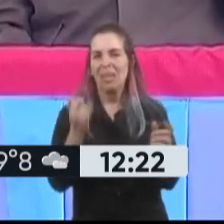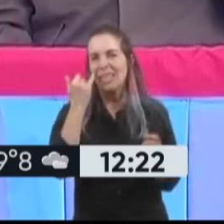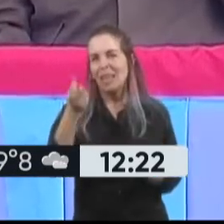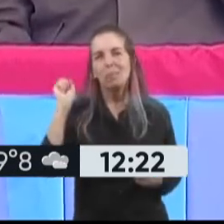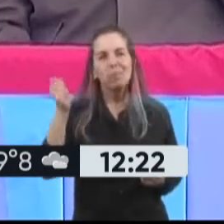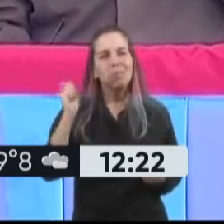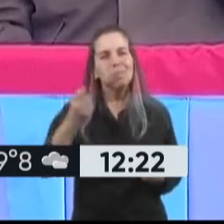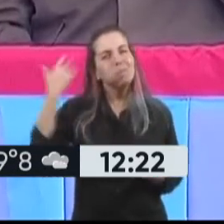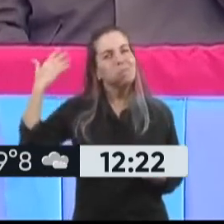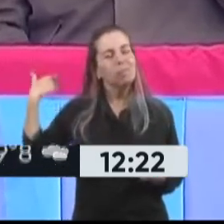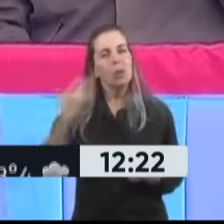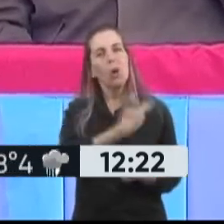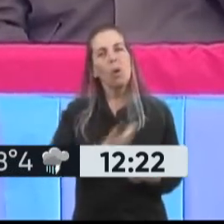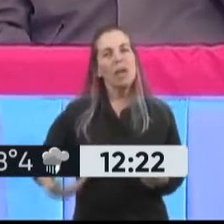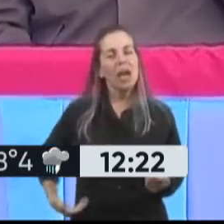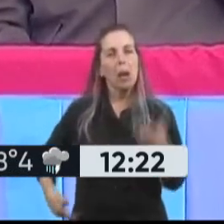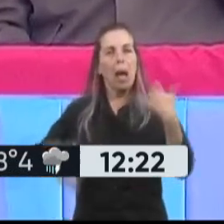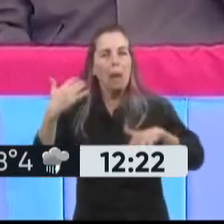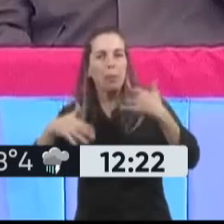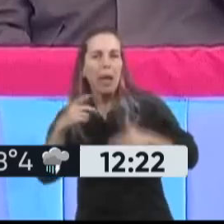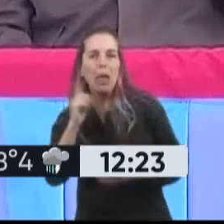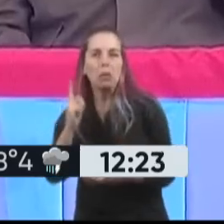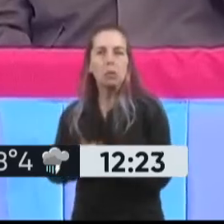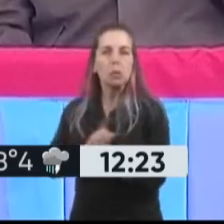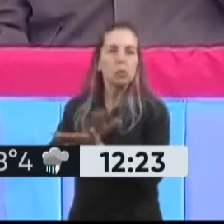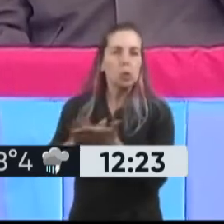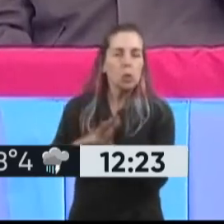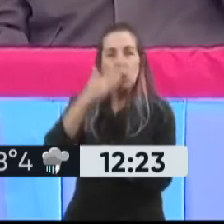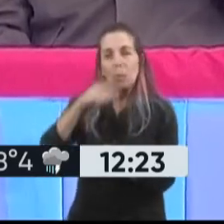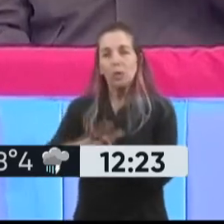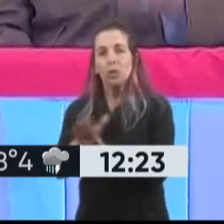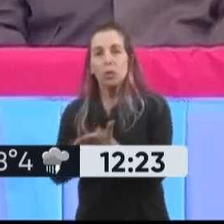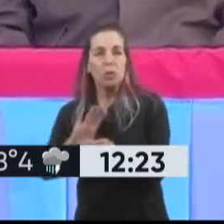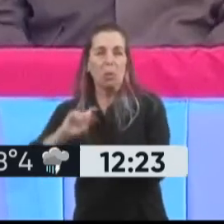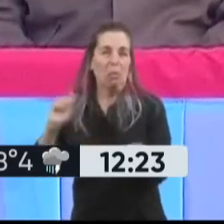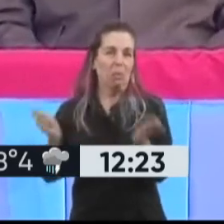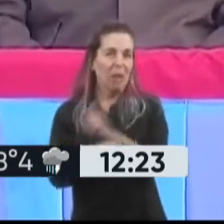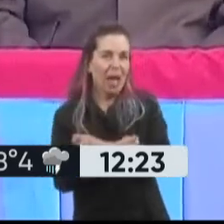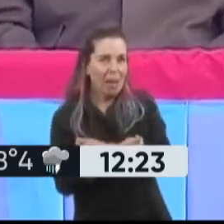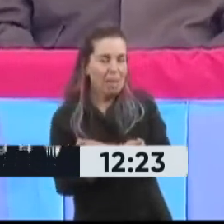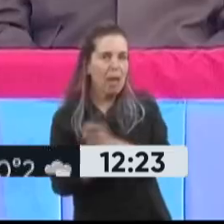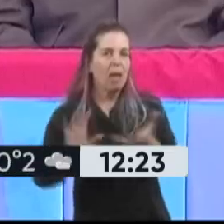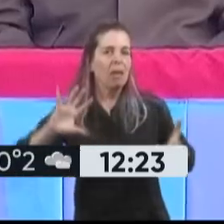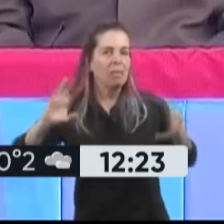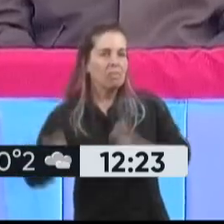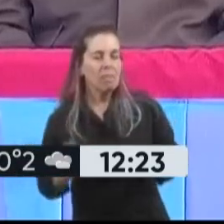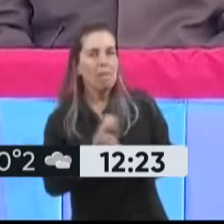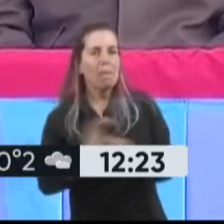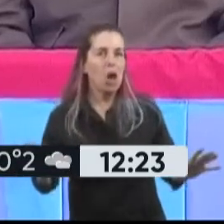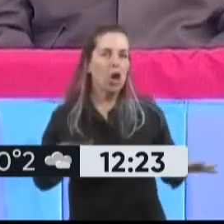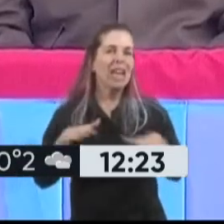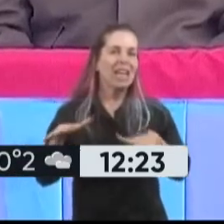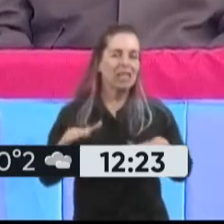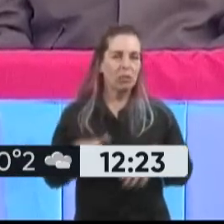historia. Gobiernos que se apuran a dar soluciones que luego no pueden sostener y terminan generando un daño peor que el que había al